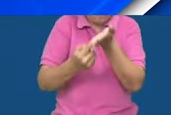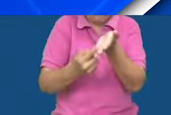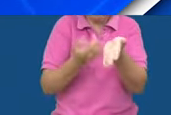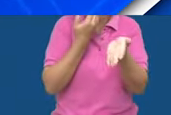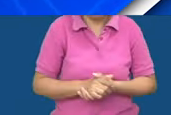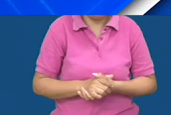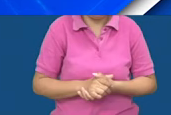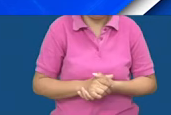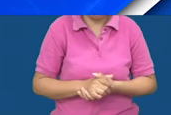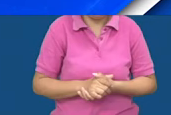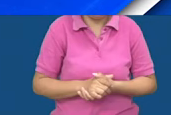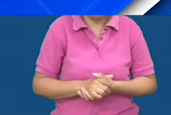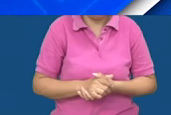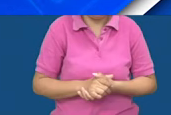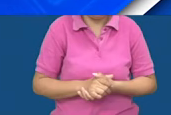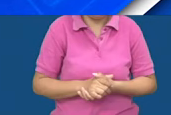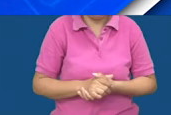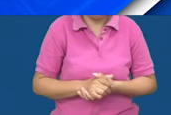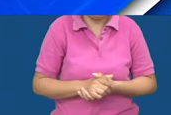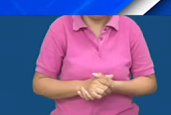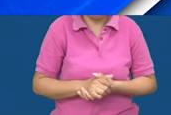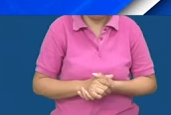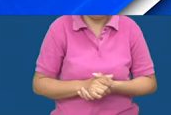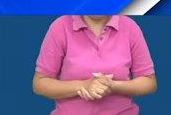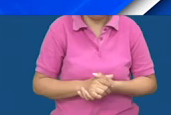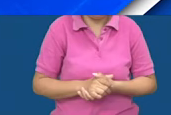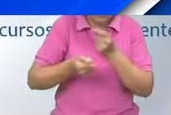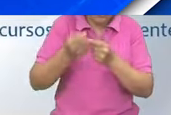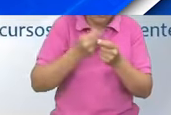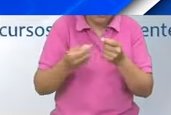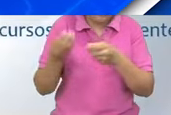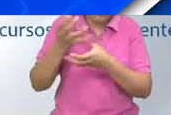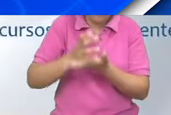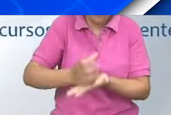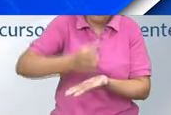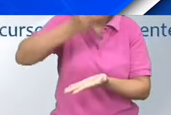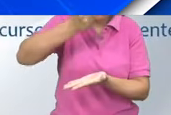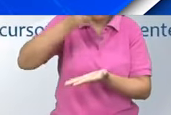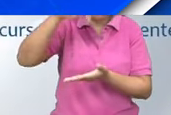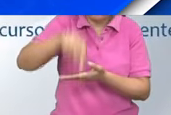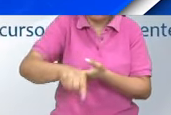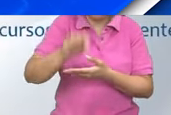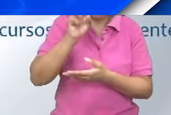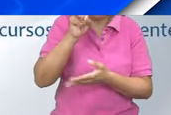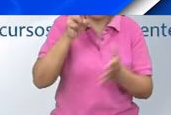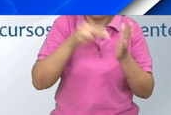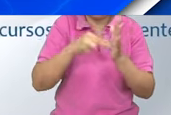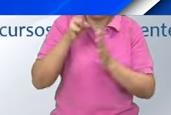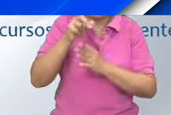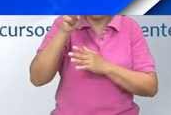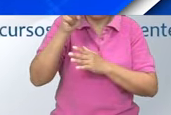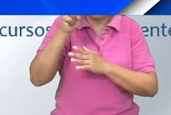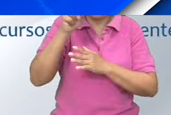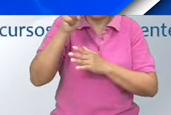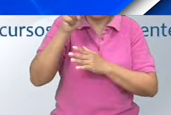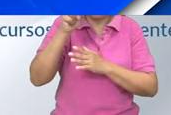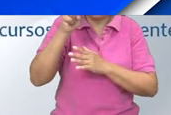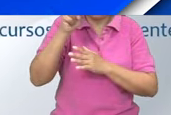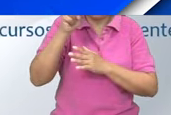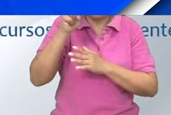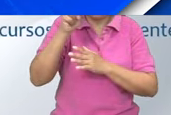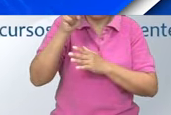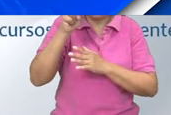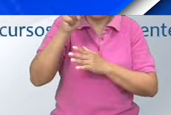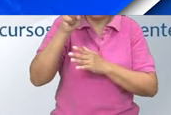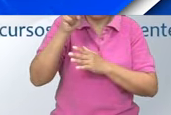el informe. En cuanto al presupuesto general de la República del año 2021, este ascendió